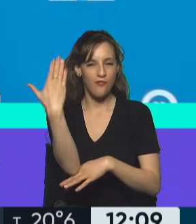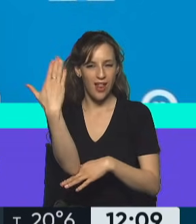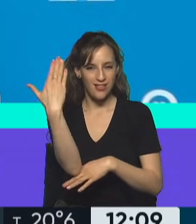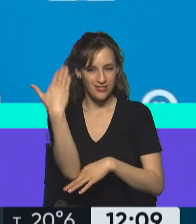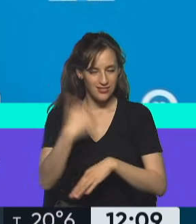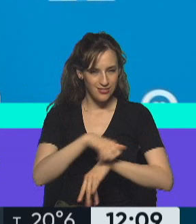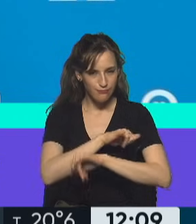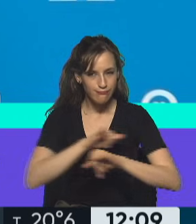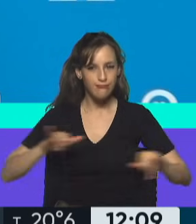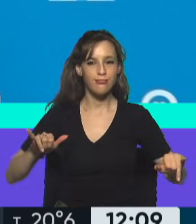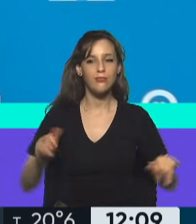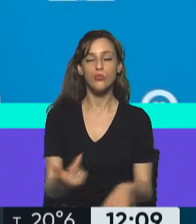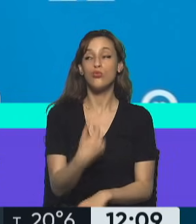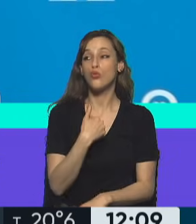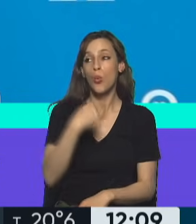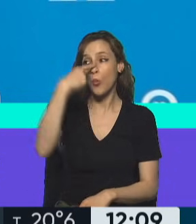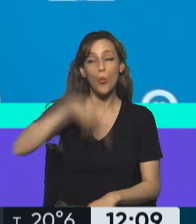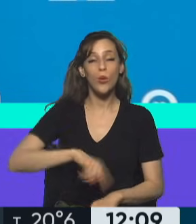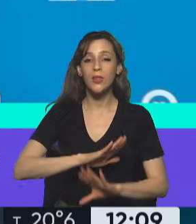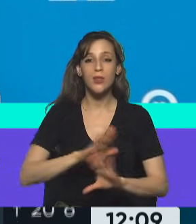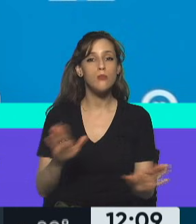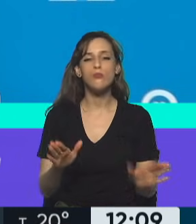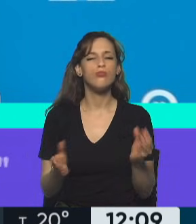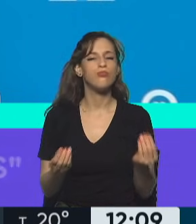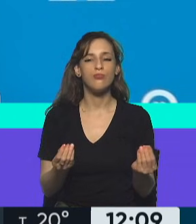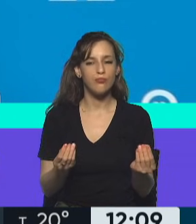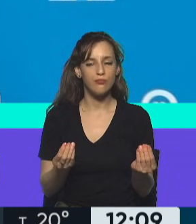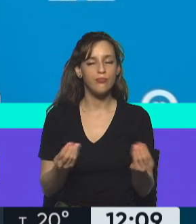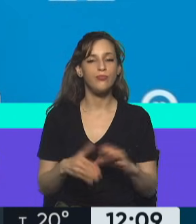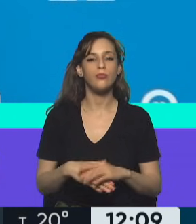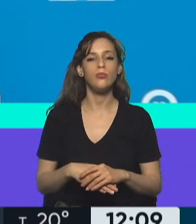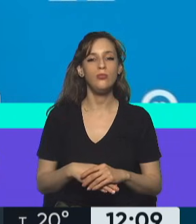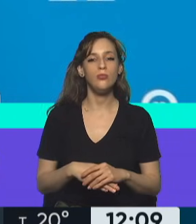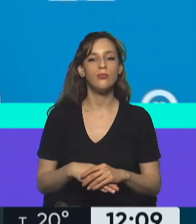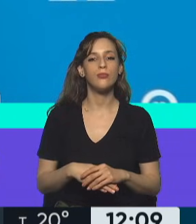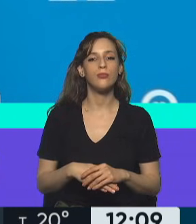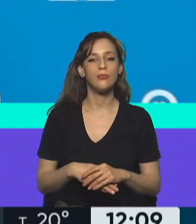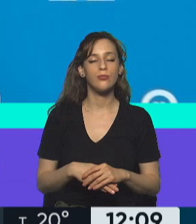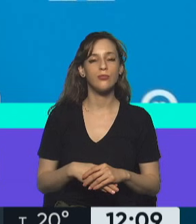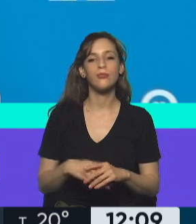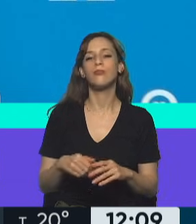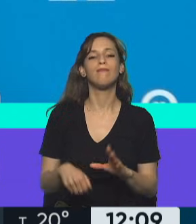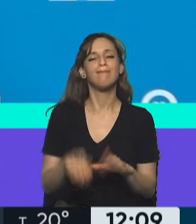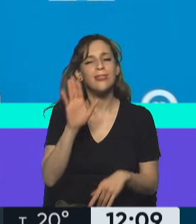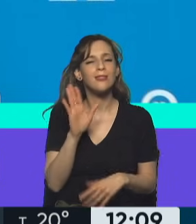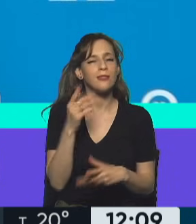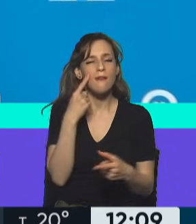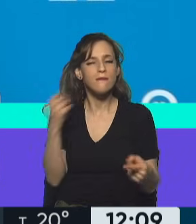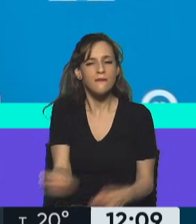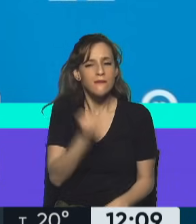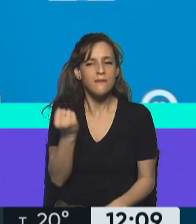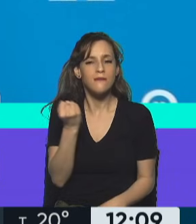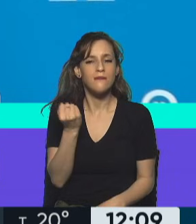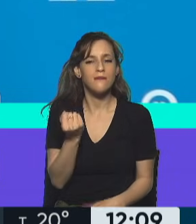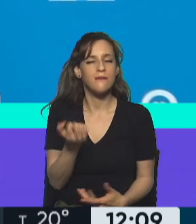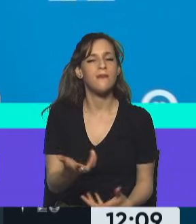que yo por mi parte me restaría decirles es que todo esto además está hecho dentro del profundo espíritu de búsqueda de acuerdos, no solo